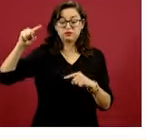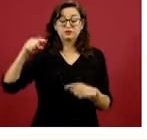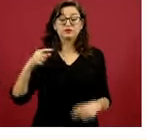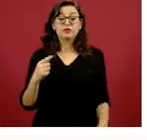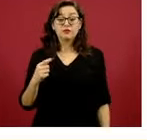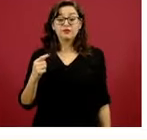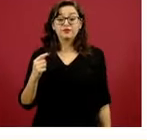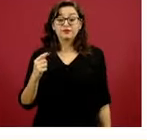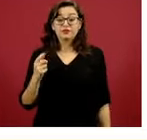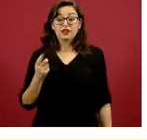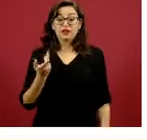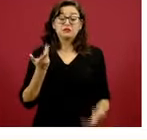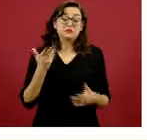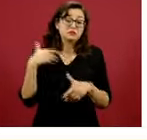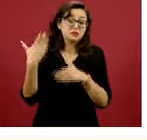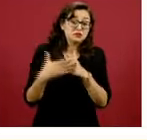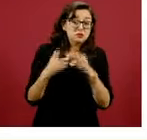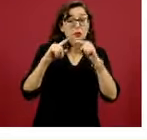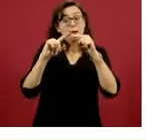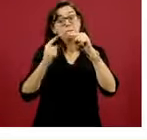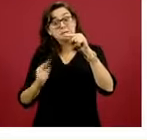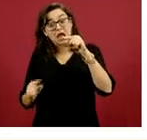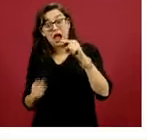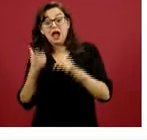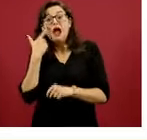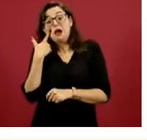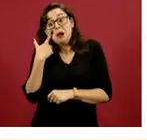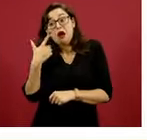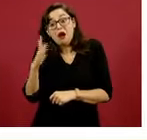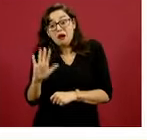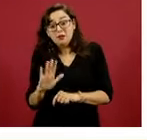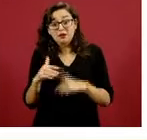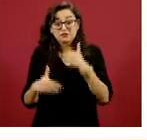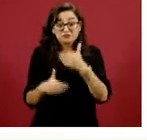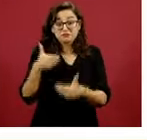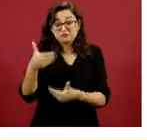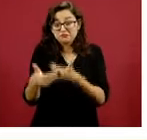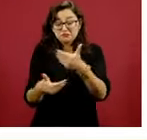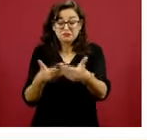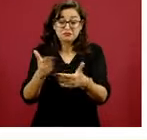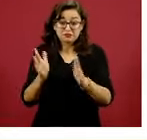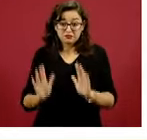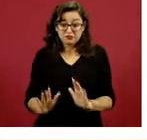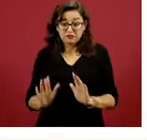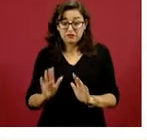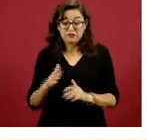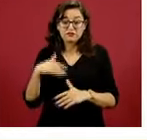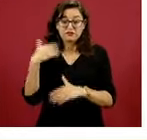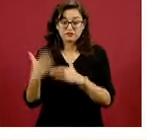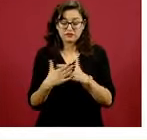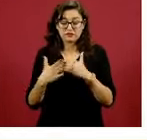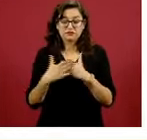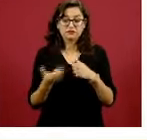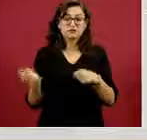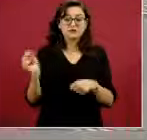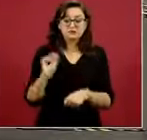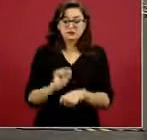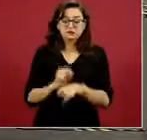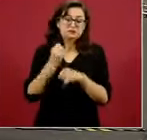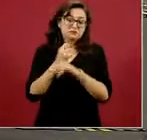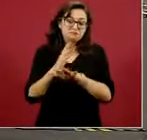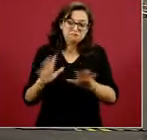va a volver a bajar, es una cosa que tendremos que ir viendo con los datos que se vayan registrando en las próximas semanas. Pero